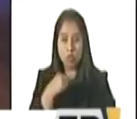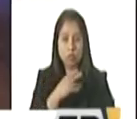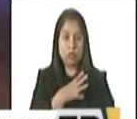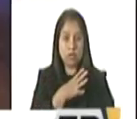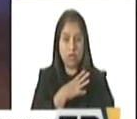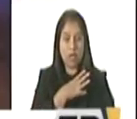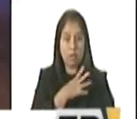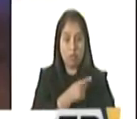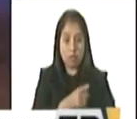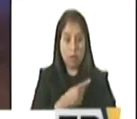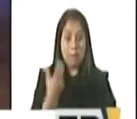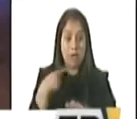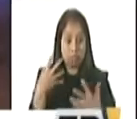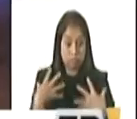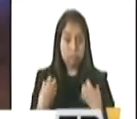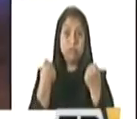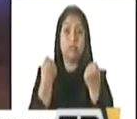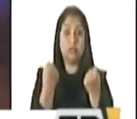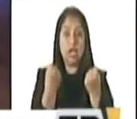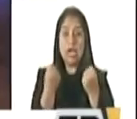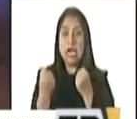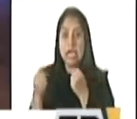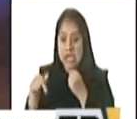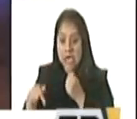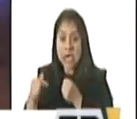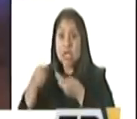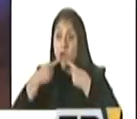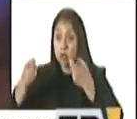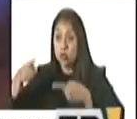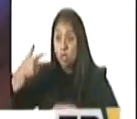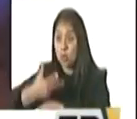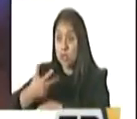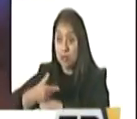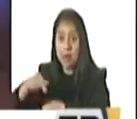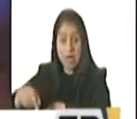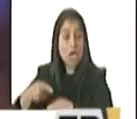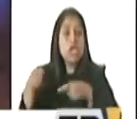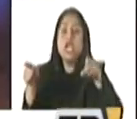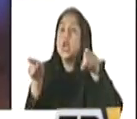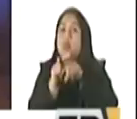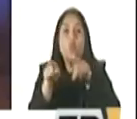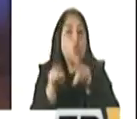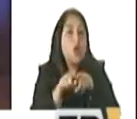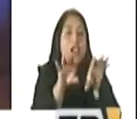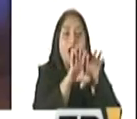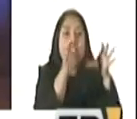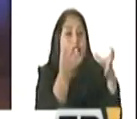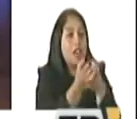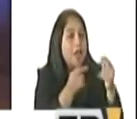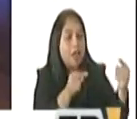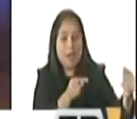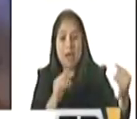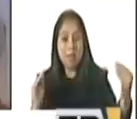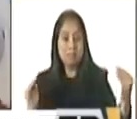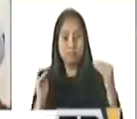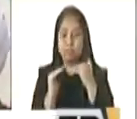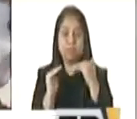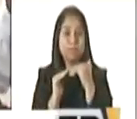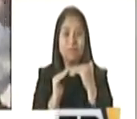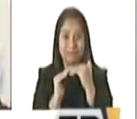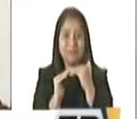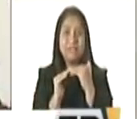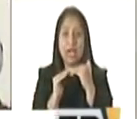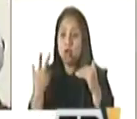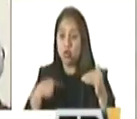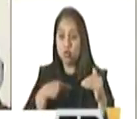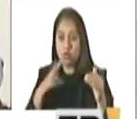tenemos de recuperación, coincide con el porcentaje en el mundo que se están recuperando. Es decir, estamos